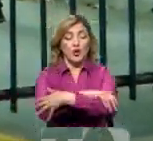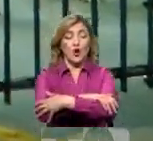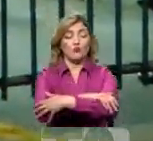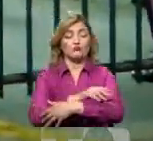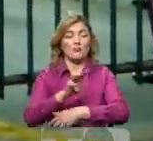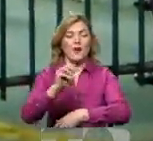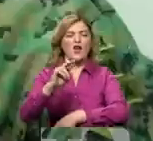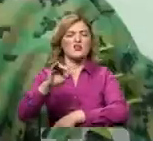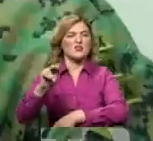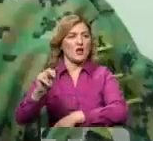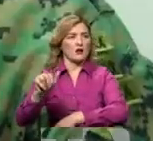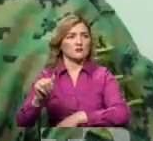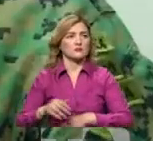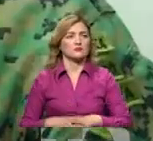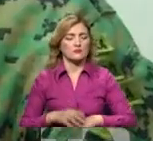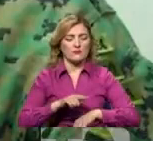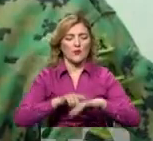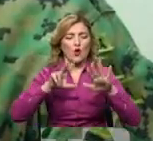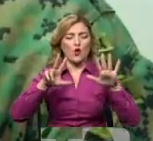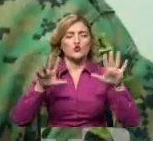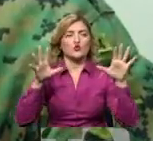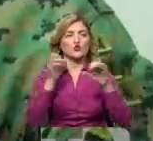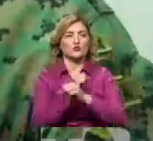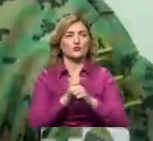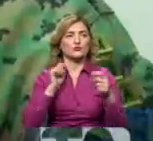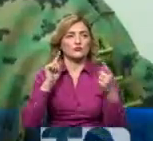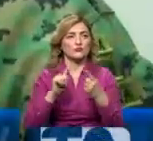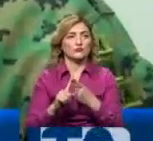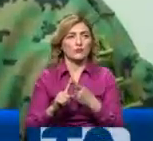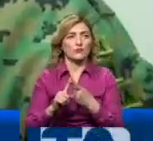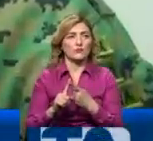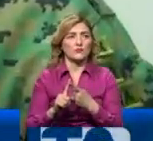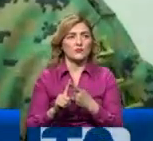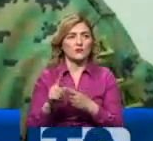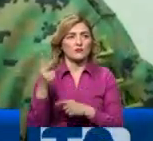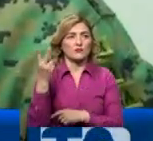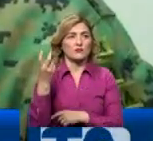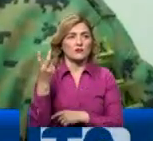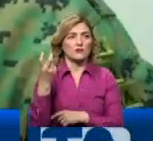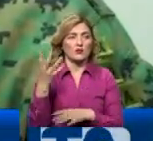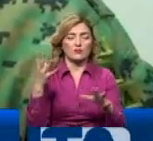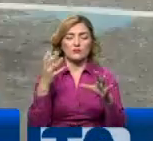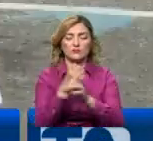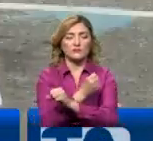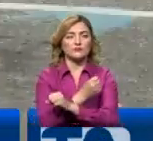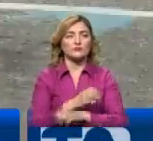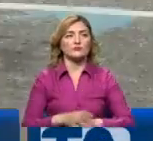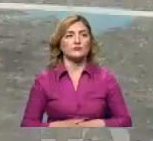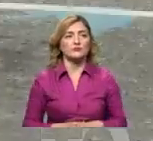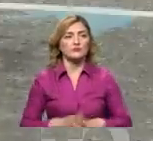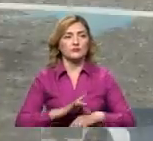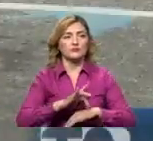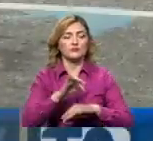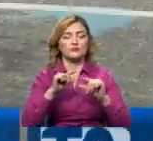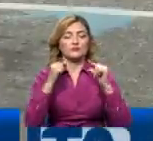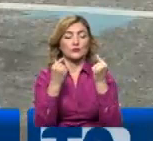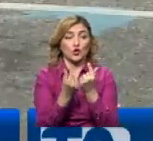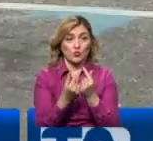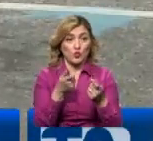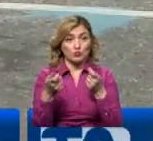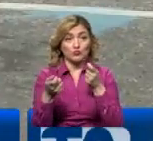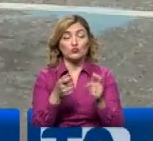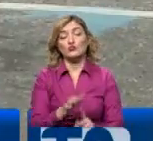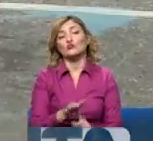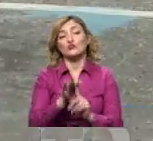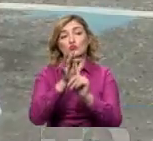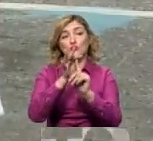Marina, prácticamente desde las 8 de la noche hasta las 12 de la noche. Esta madrugada el Grupo de Operaciones